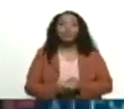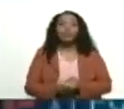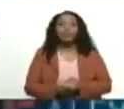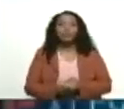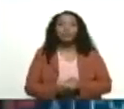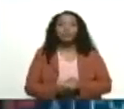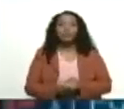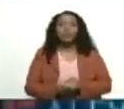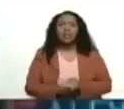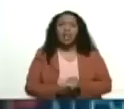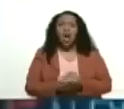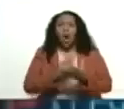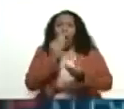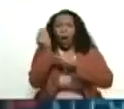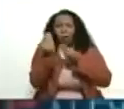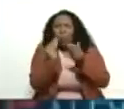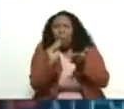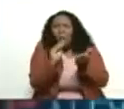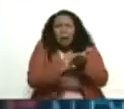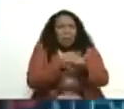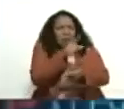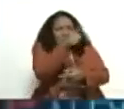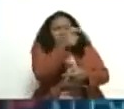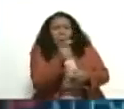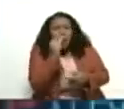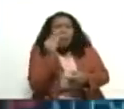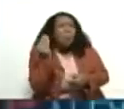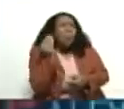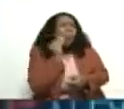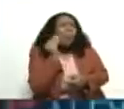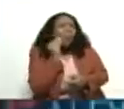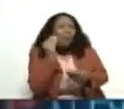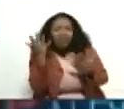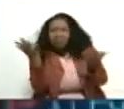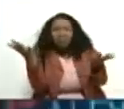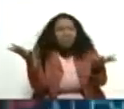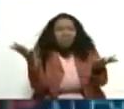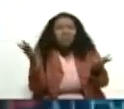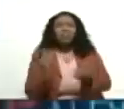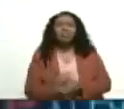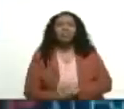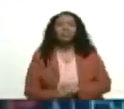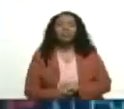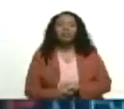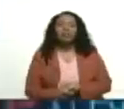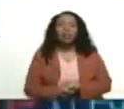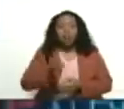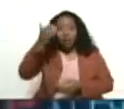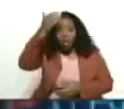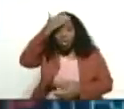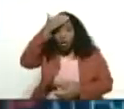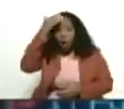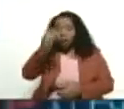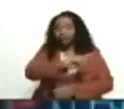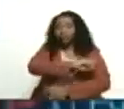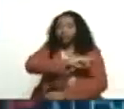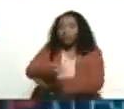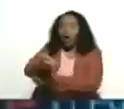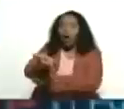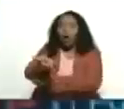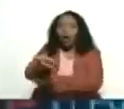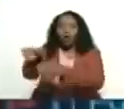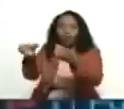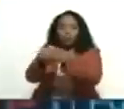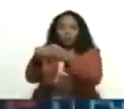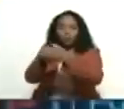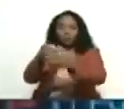Dijeron, pero ¿cómo vamos a poner ese imbécil? Y Donald Trump ordenó expresamente